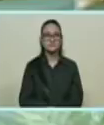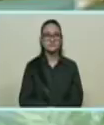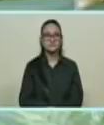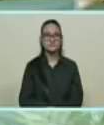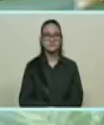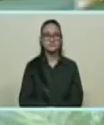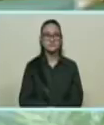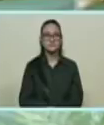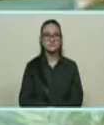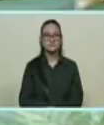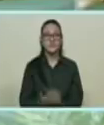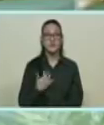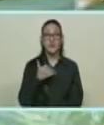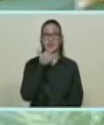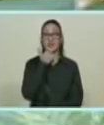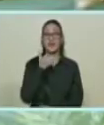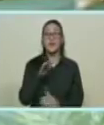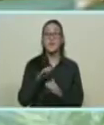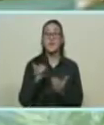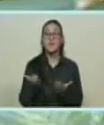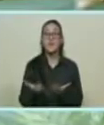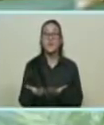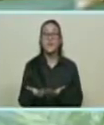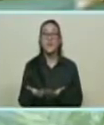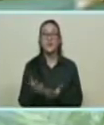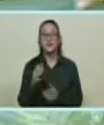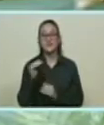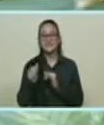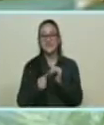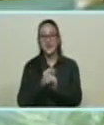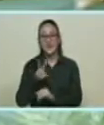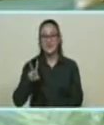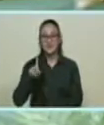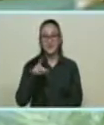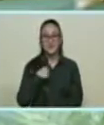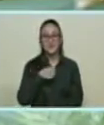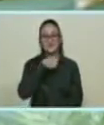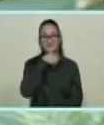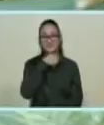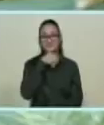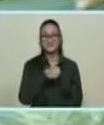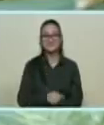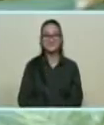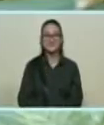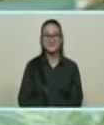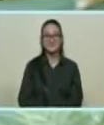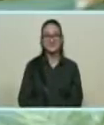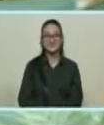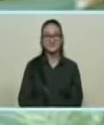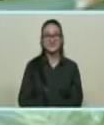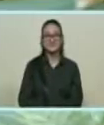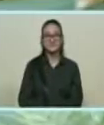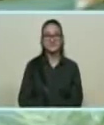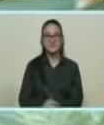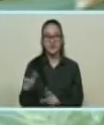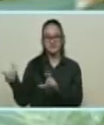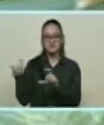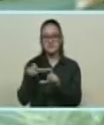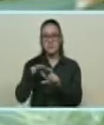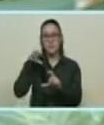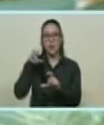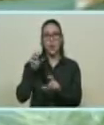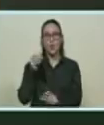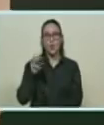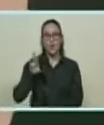La aplicación, así la llaman. Lo que pasa es que este es el mundo del siglo XXI. Usted agarra su aplicación y la pasa en el código